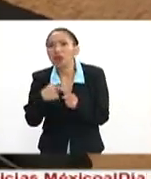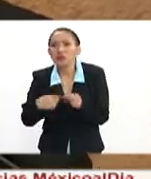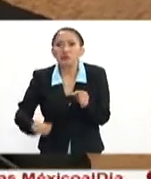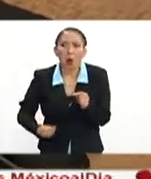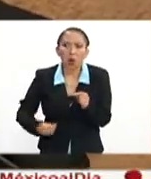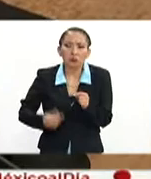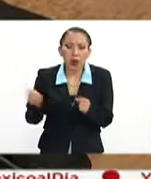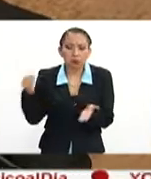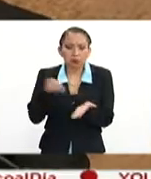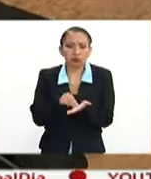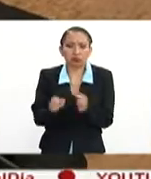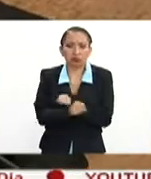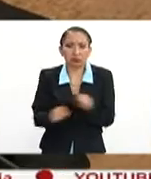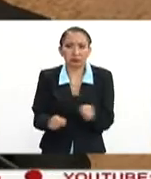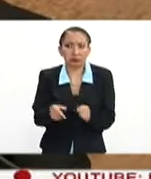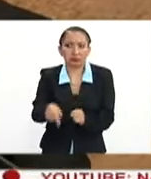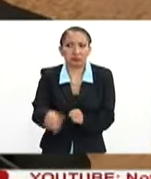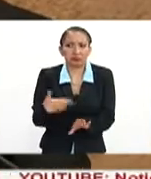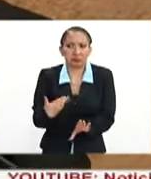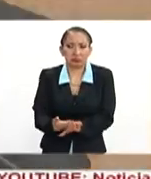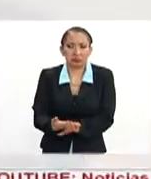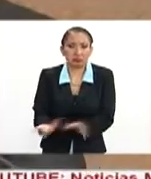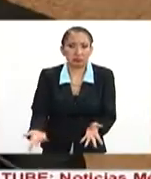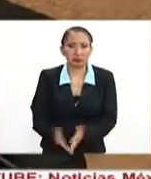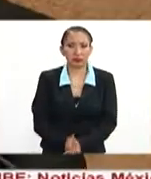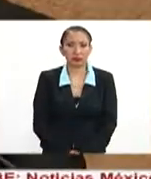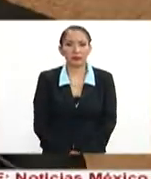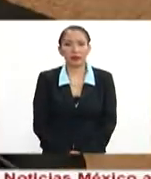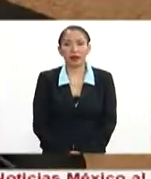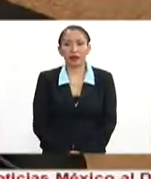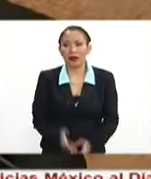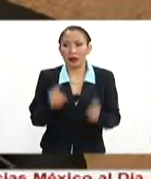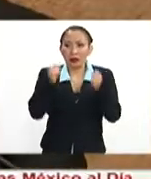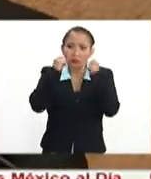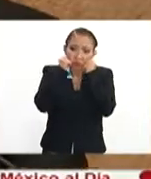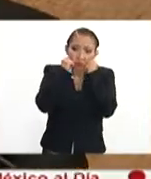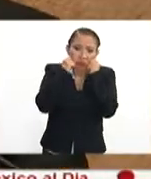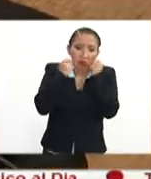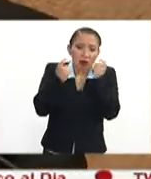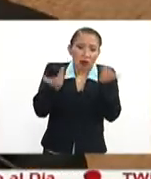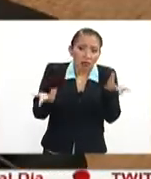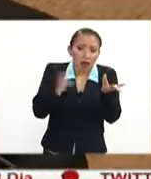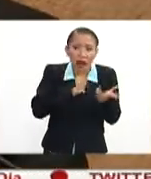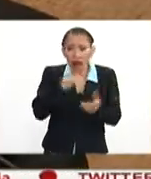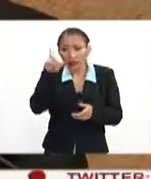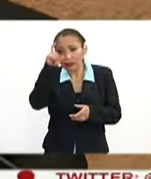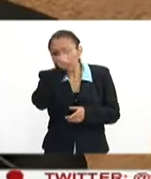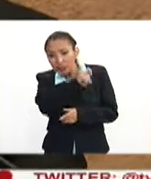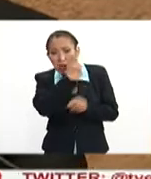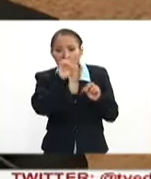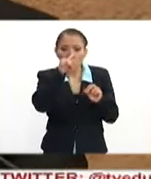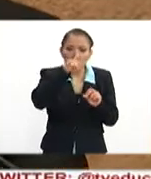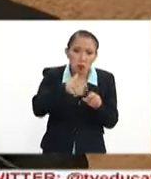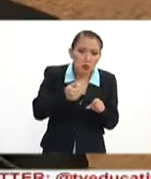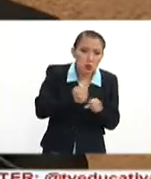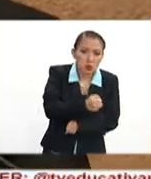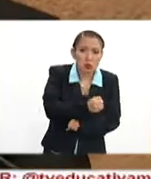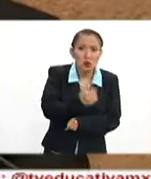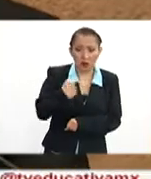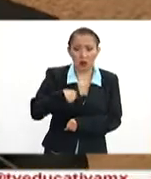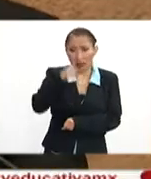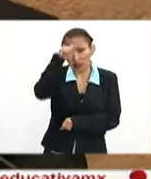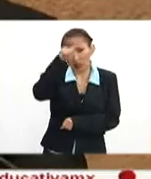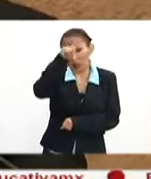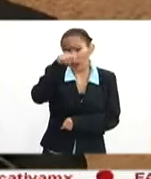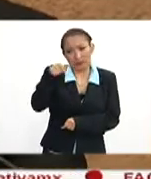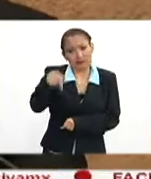adjudicado este atentado, esta explosión. Sin importar que haya dificultades o que haya violencia, los